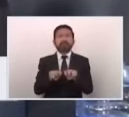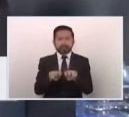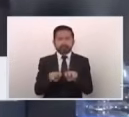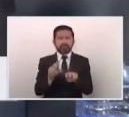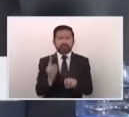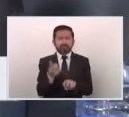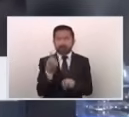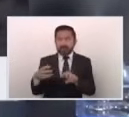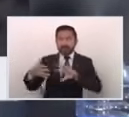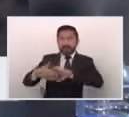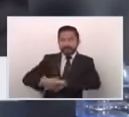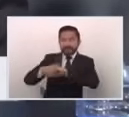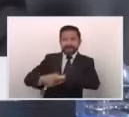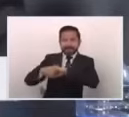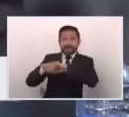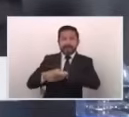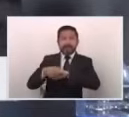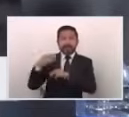fue